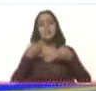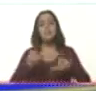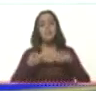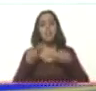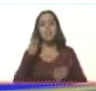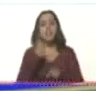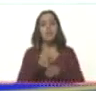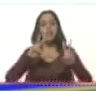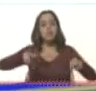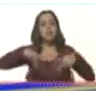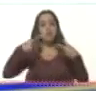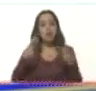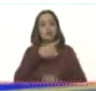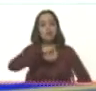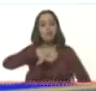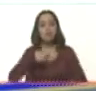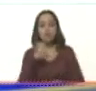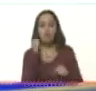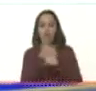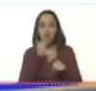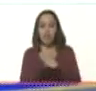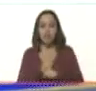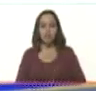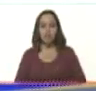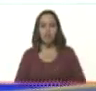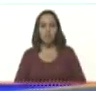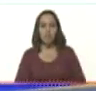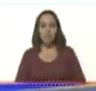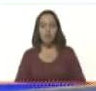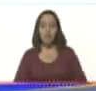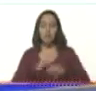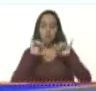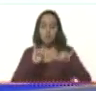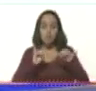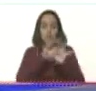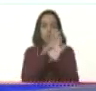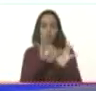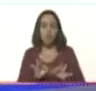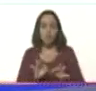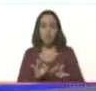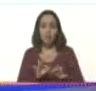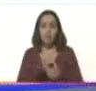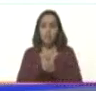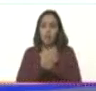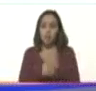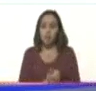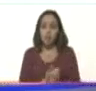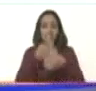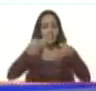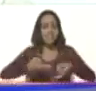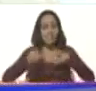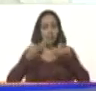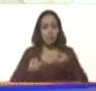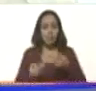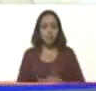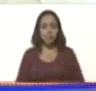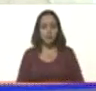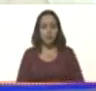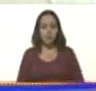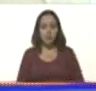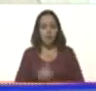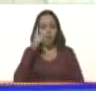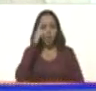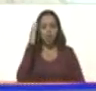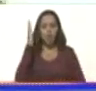renovar nuestro trabajo, nuestros métodos y nuestro amor siempre. Que nadie crea, Dios santo,